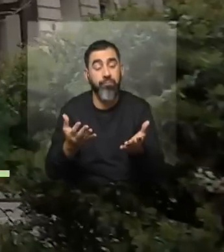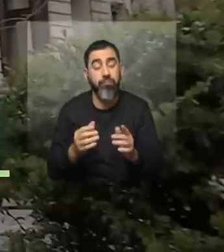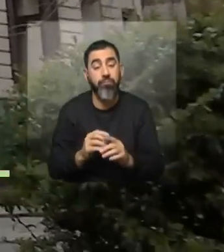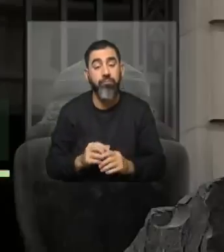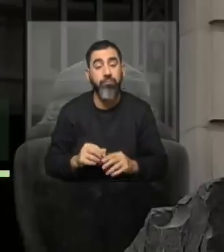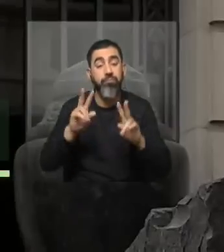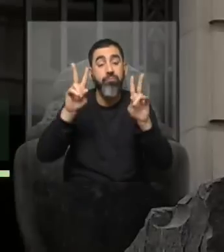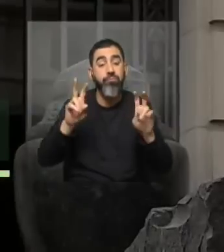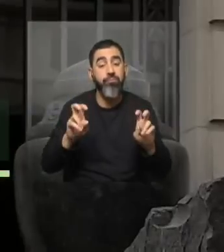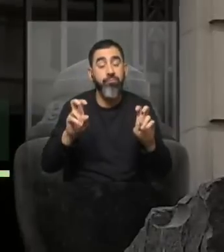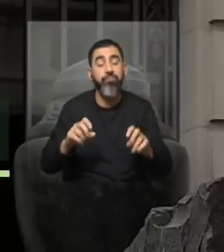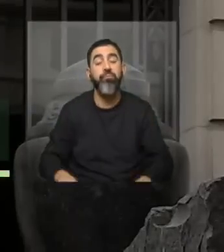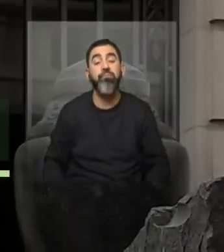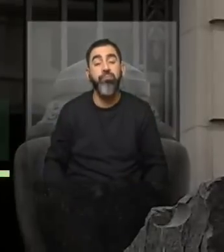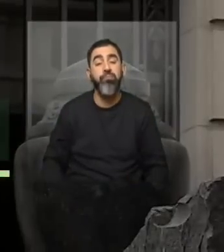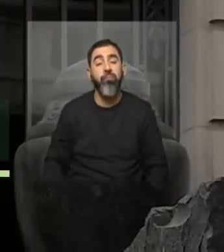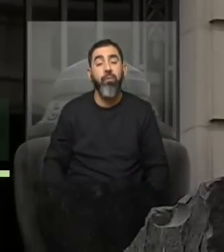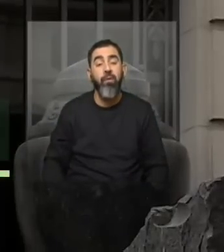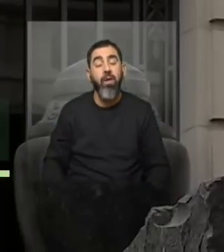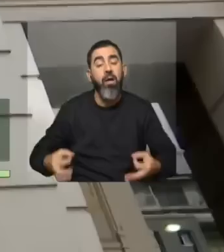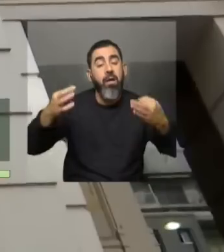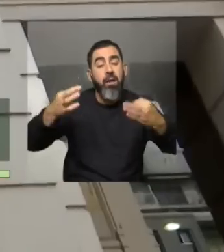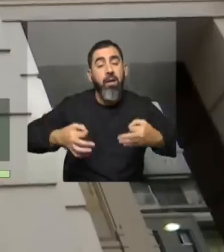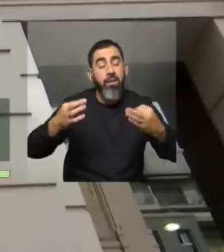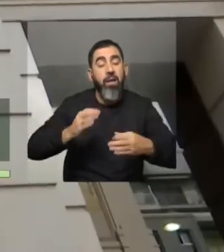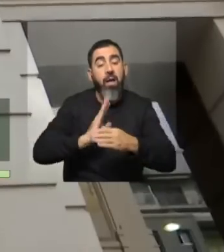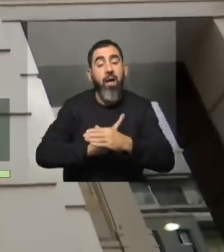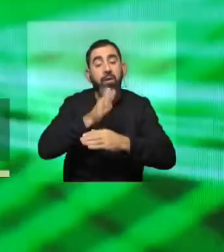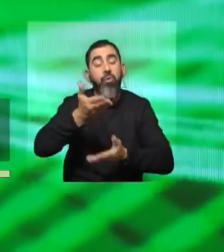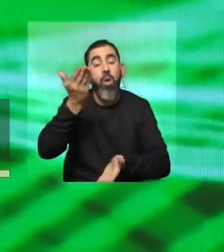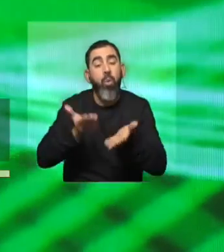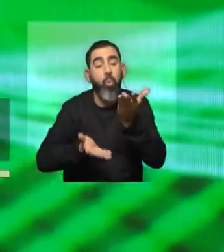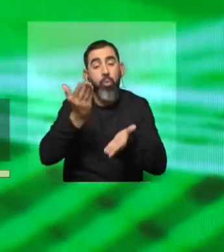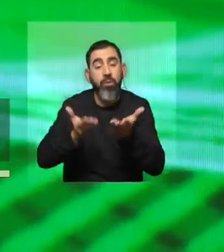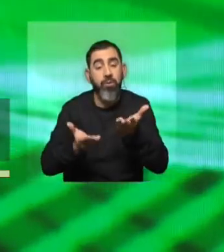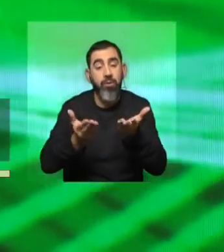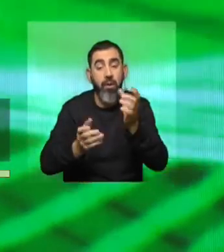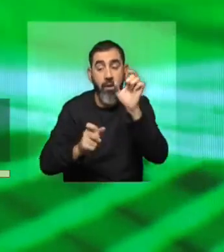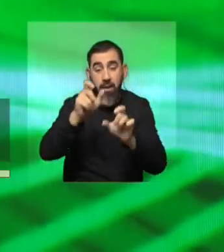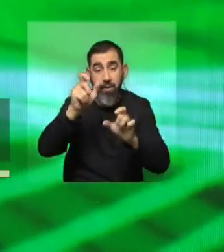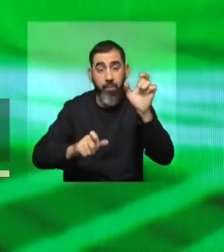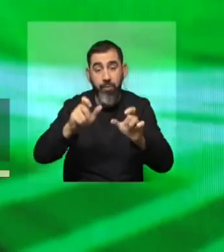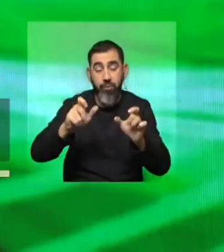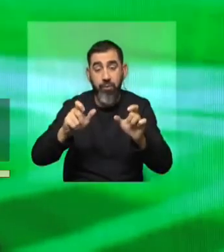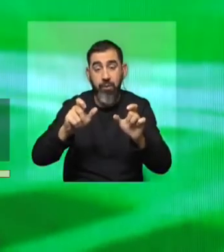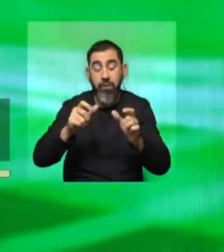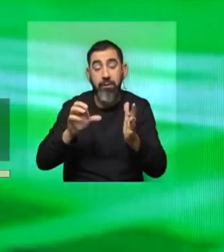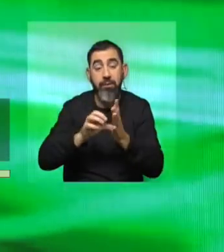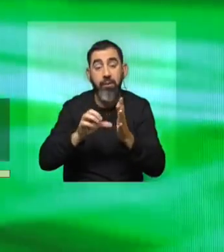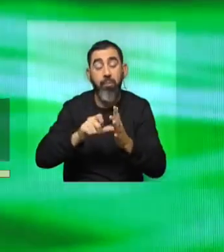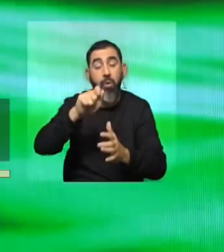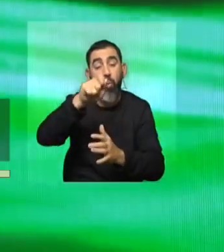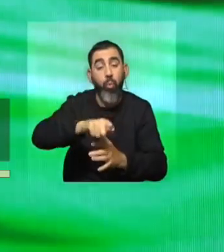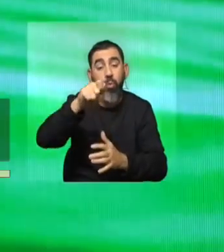ver con poder garantizar un acceso a la justicia, que las personas que llegan al sistema judicial